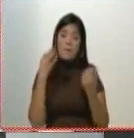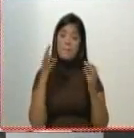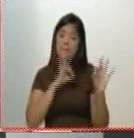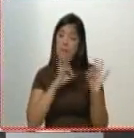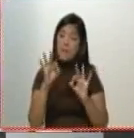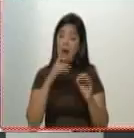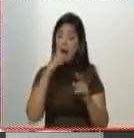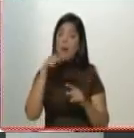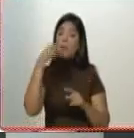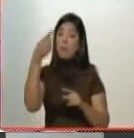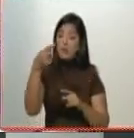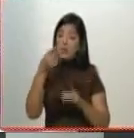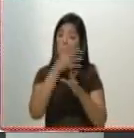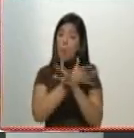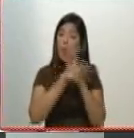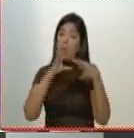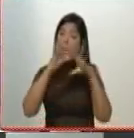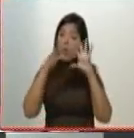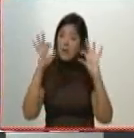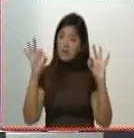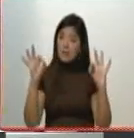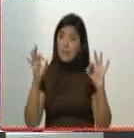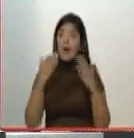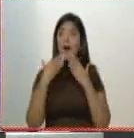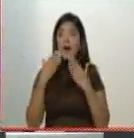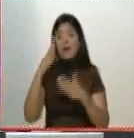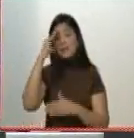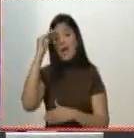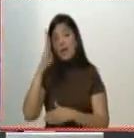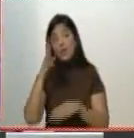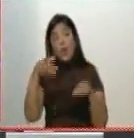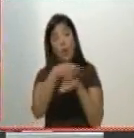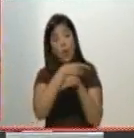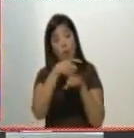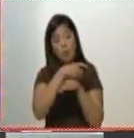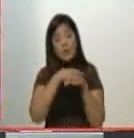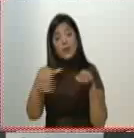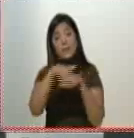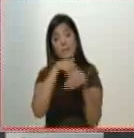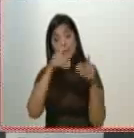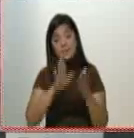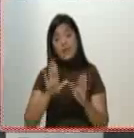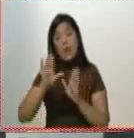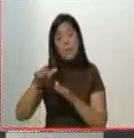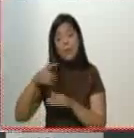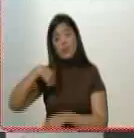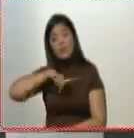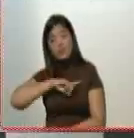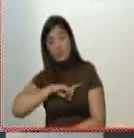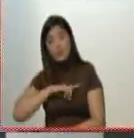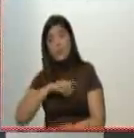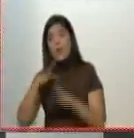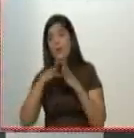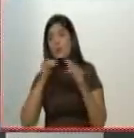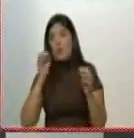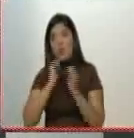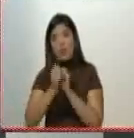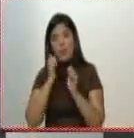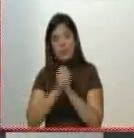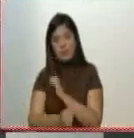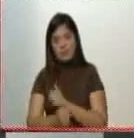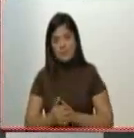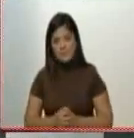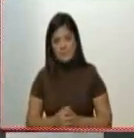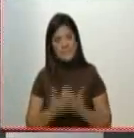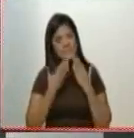próximo ciclo olímpico y bueno, tenemos gracias a Dios el apoyo por parte del Ministerio del Poder Popular para el Deporte para nuestros atletas. Bien,